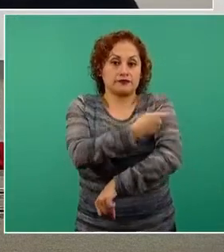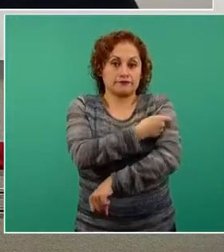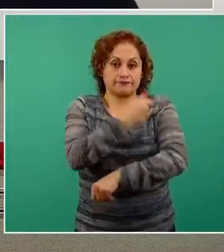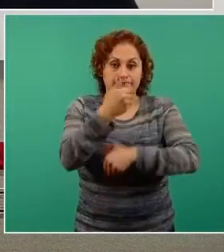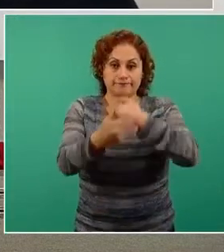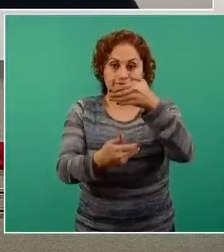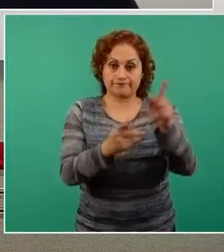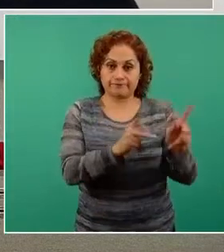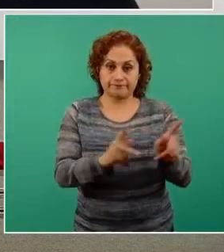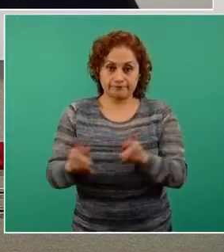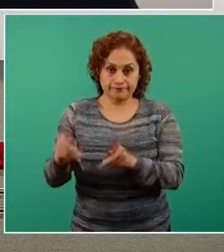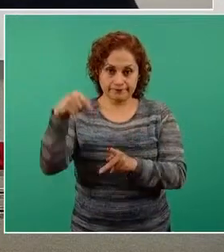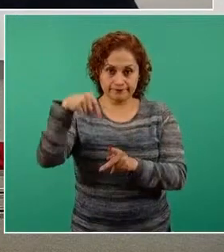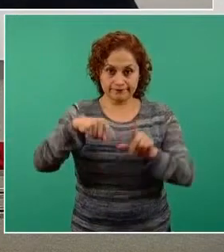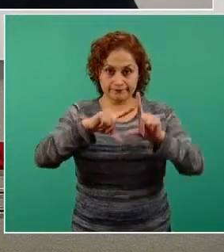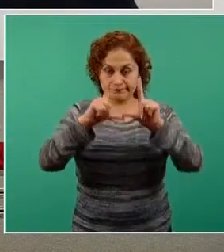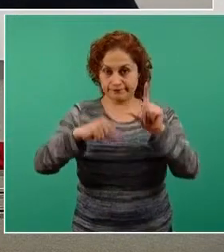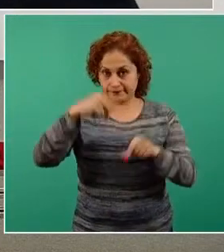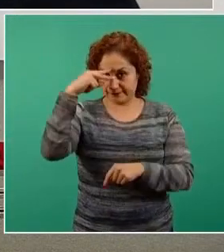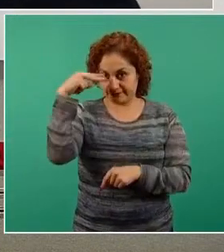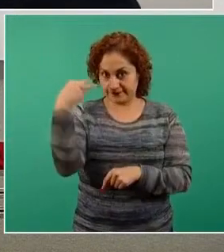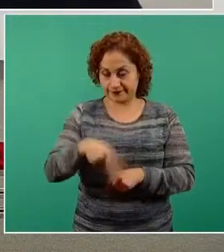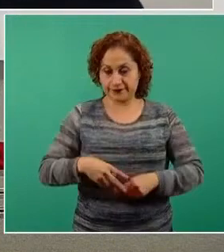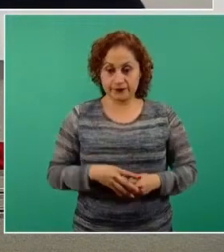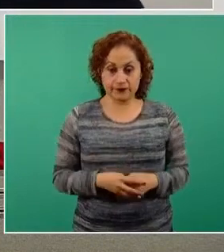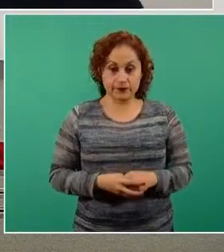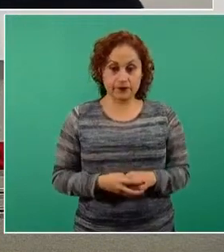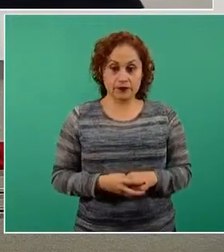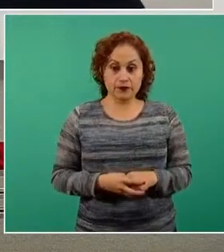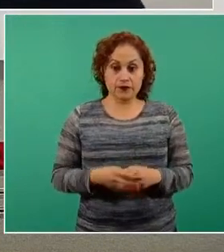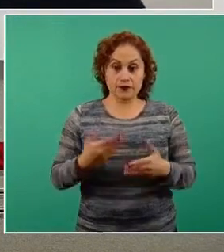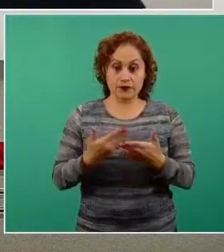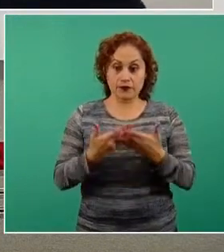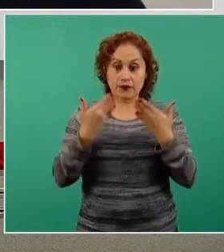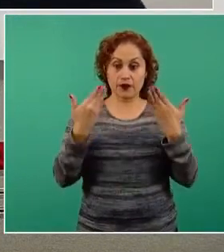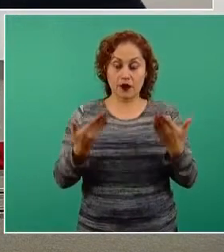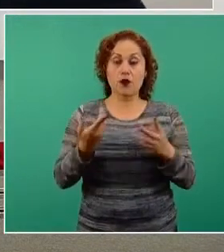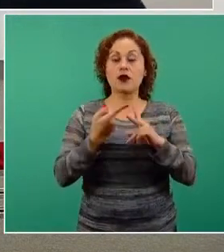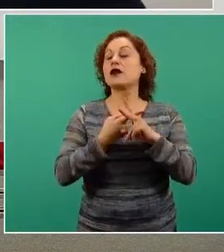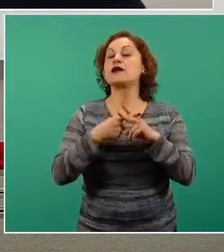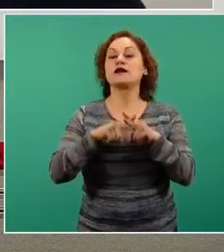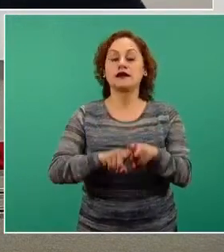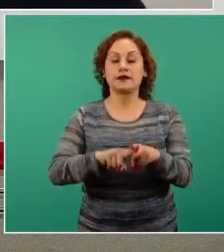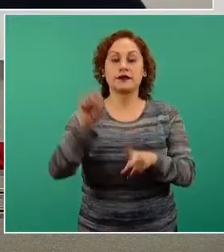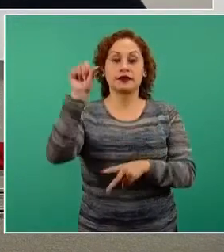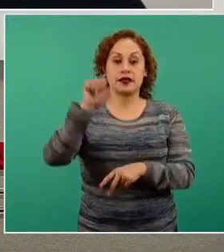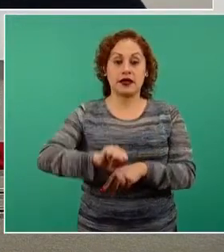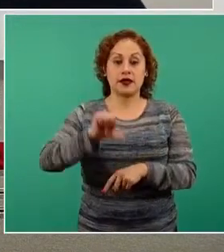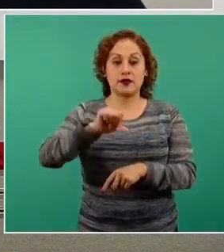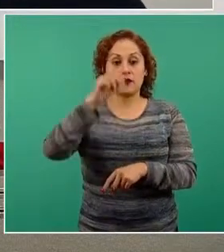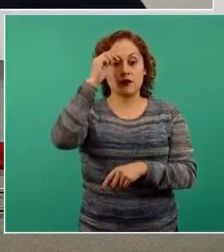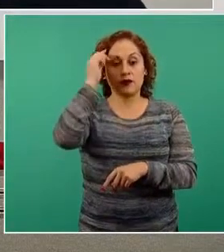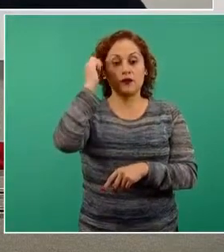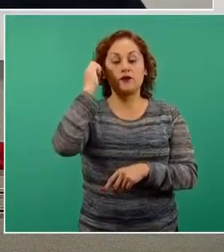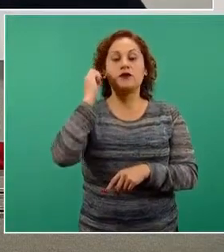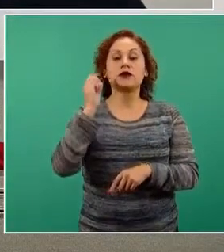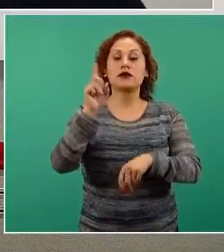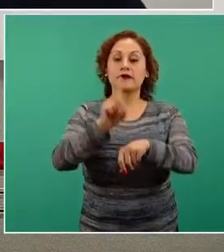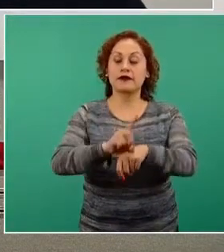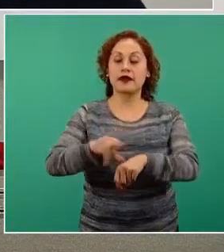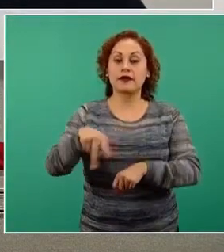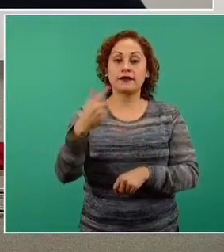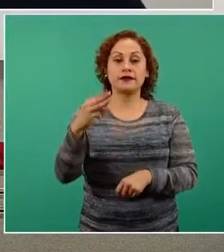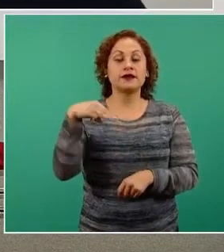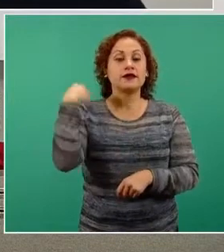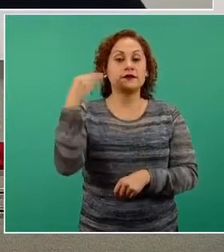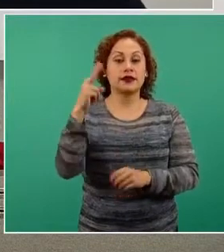Vacunación. Vamos a iniciar en este día, 13 de marzo del año